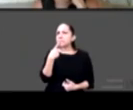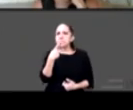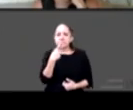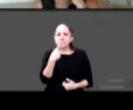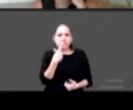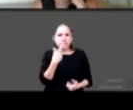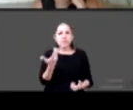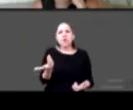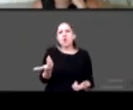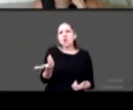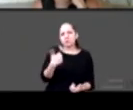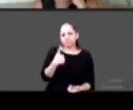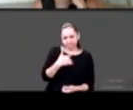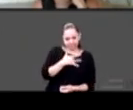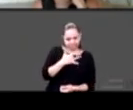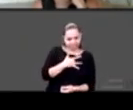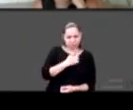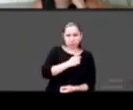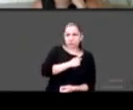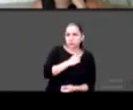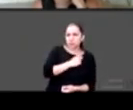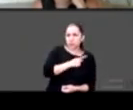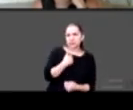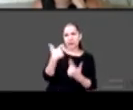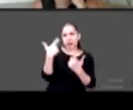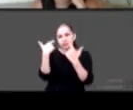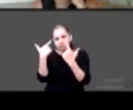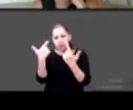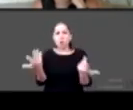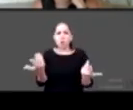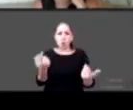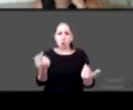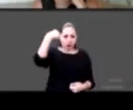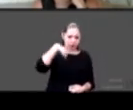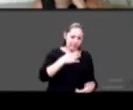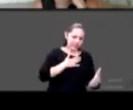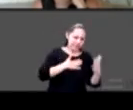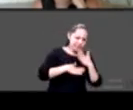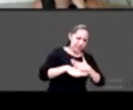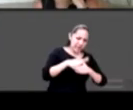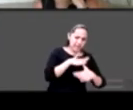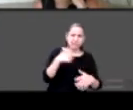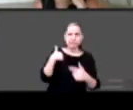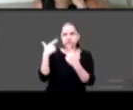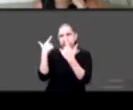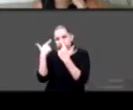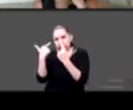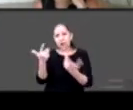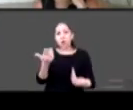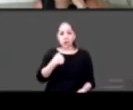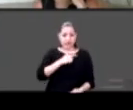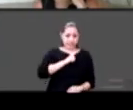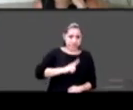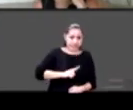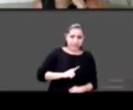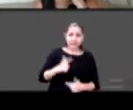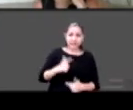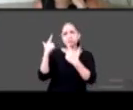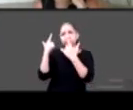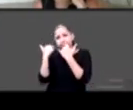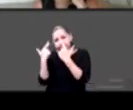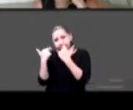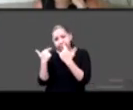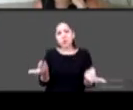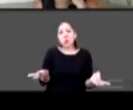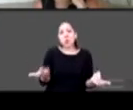solo, o estoy cansado, o me hice pis, o me quiero mover, o quiero que